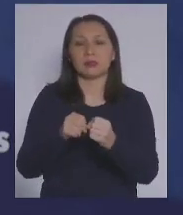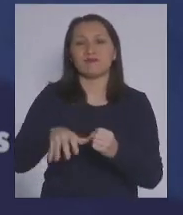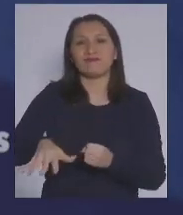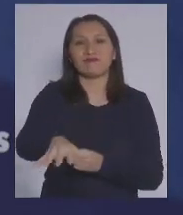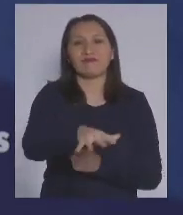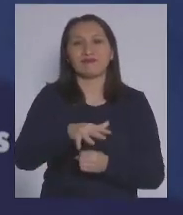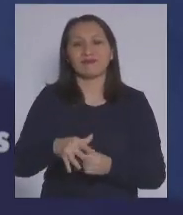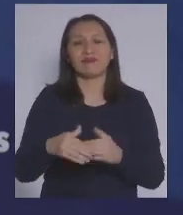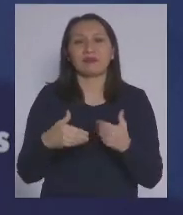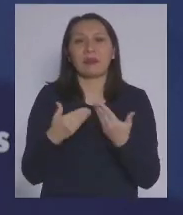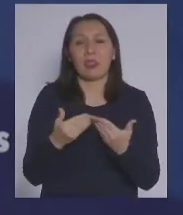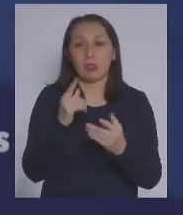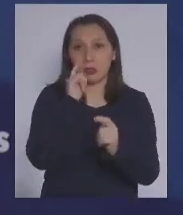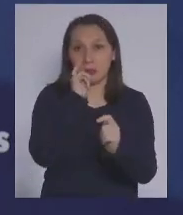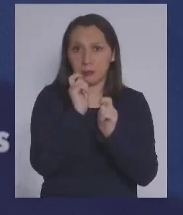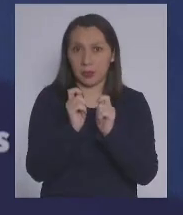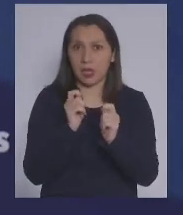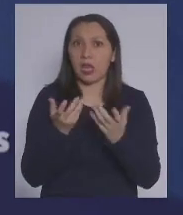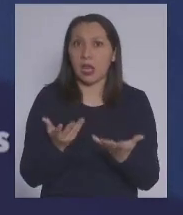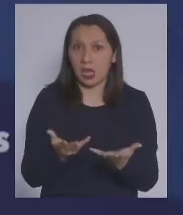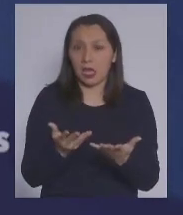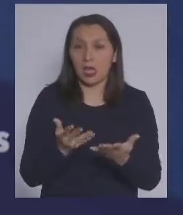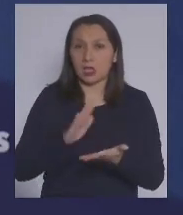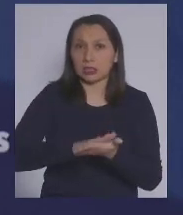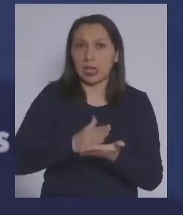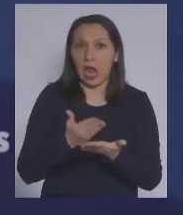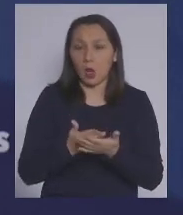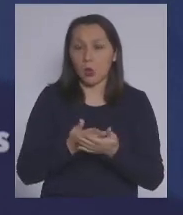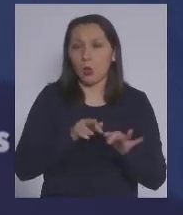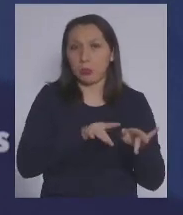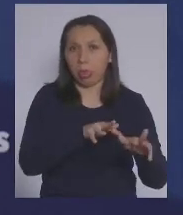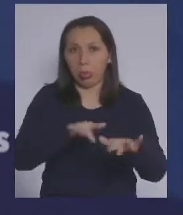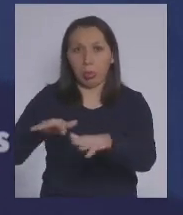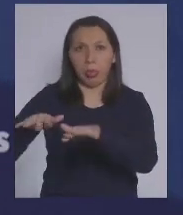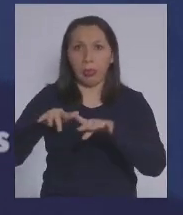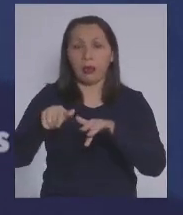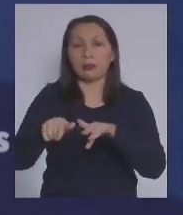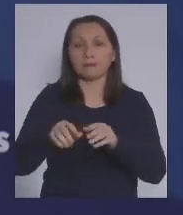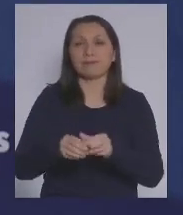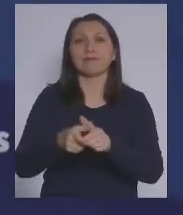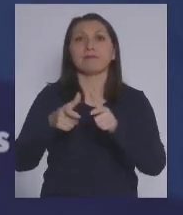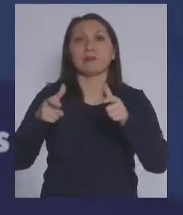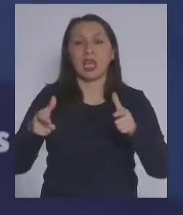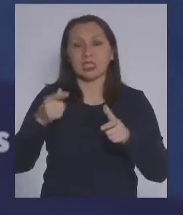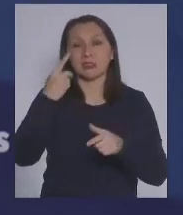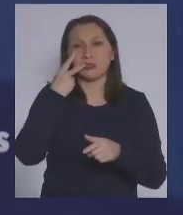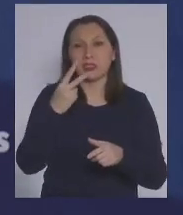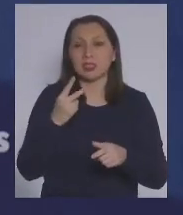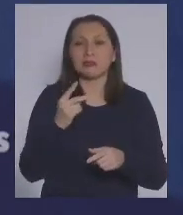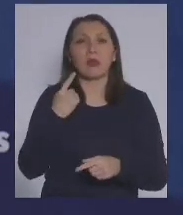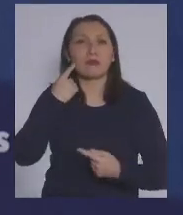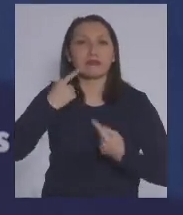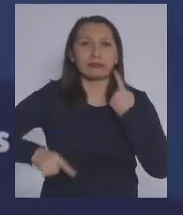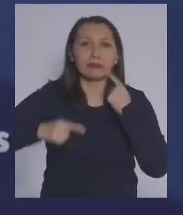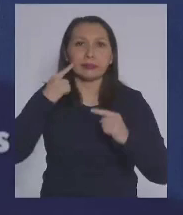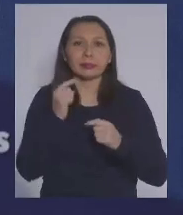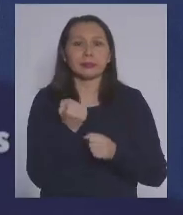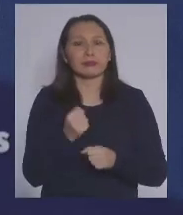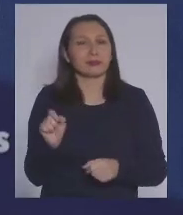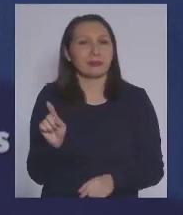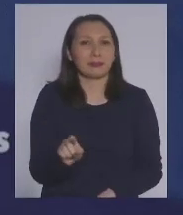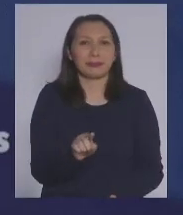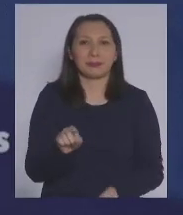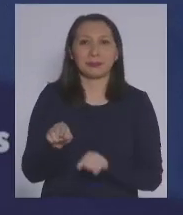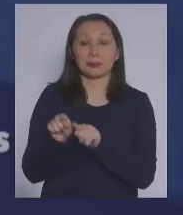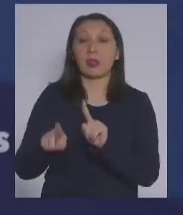situación de peligro de riesgo sanitario que aumentan con sus conductas impropias y